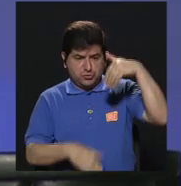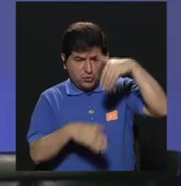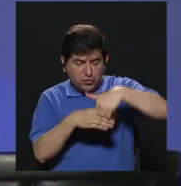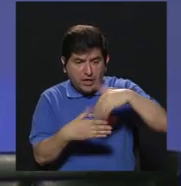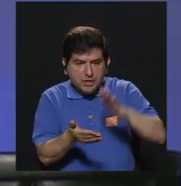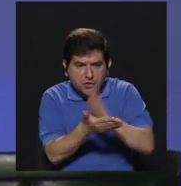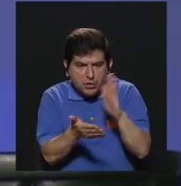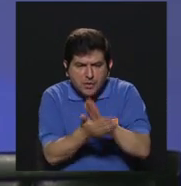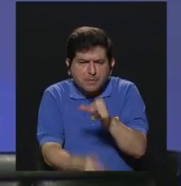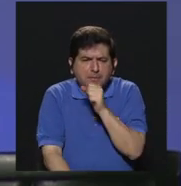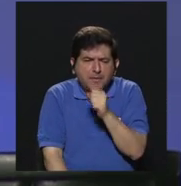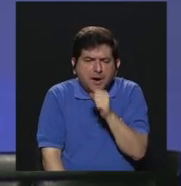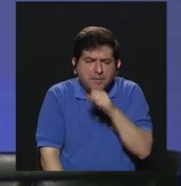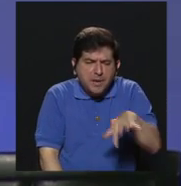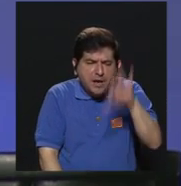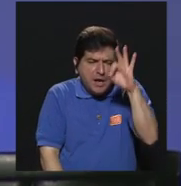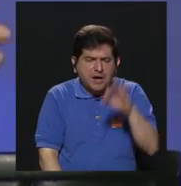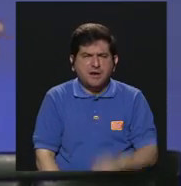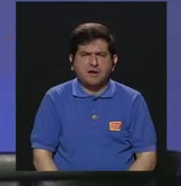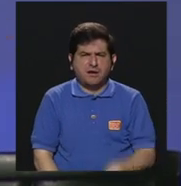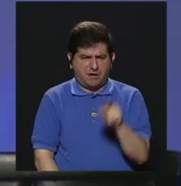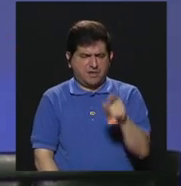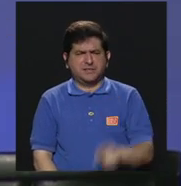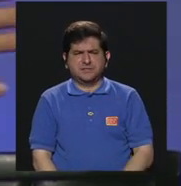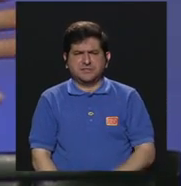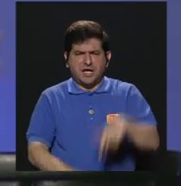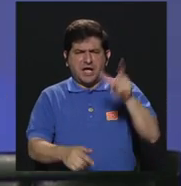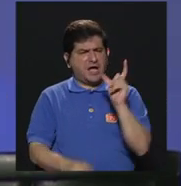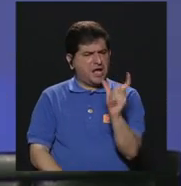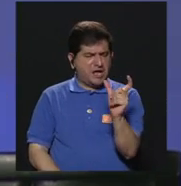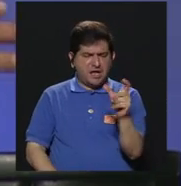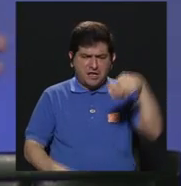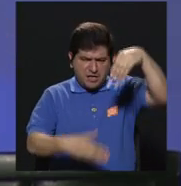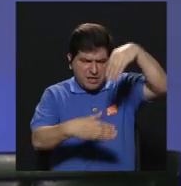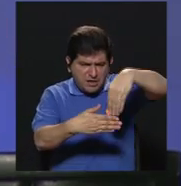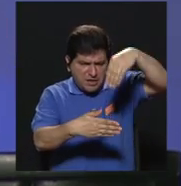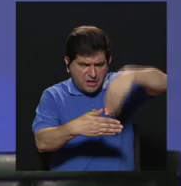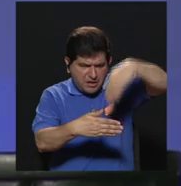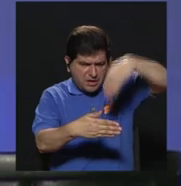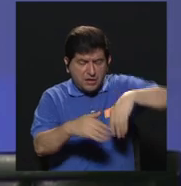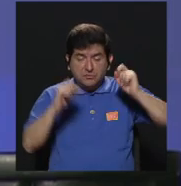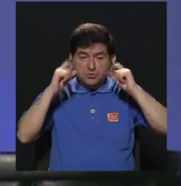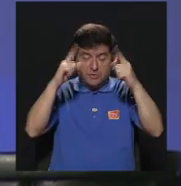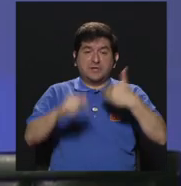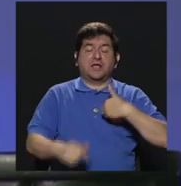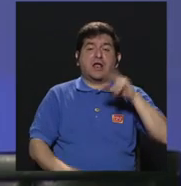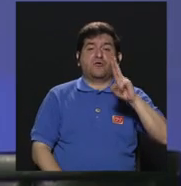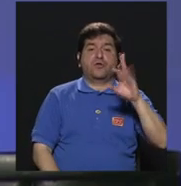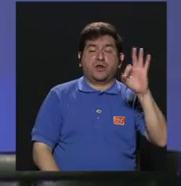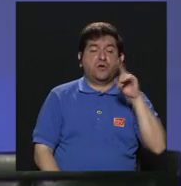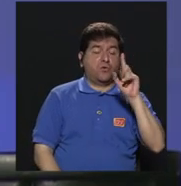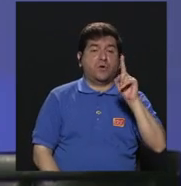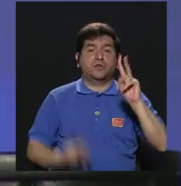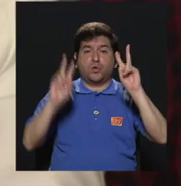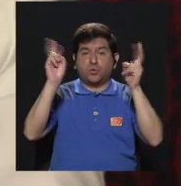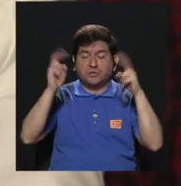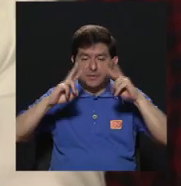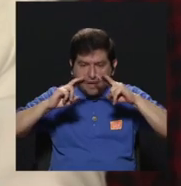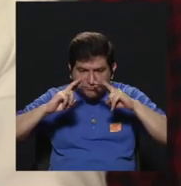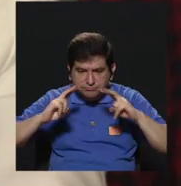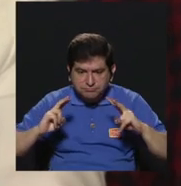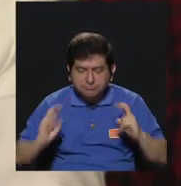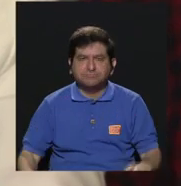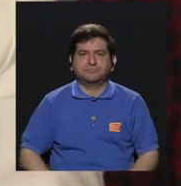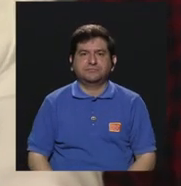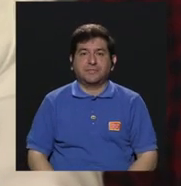papeles viejos unos tarjeteros impresionantes que tenía don Rodrigo cuando se dedicaba a estudiar un tema.